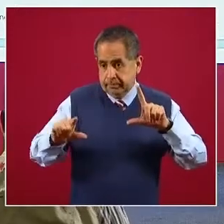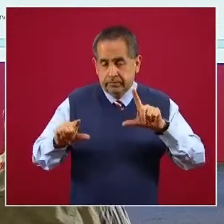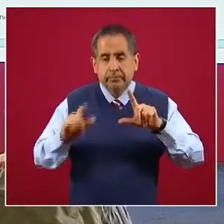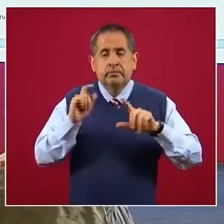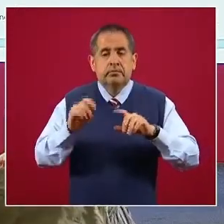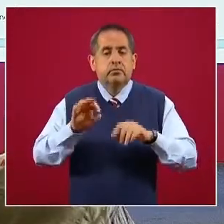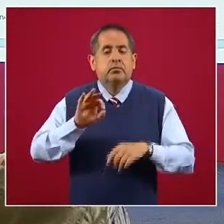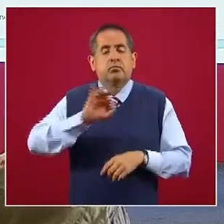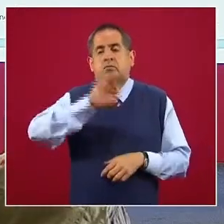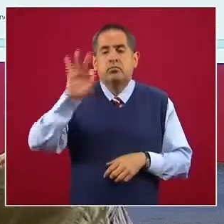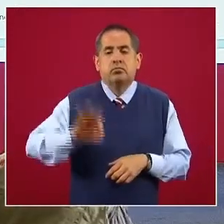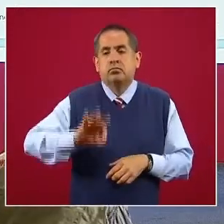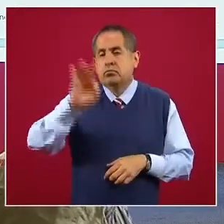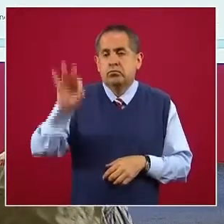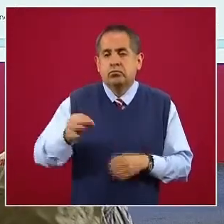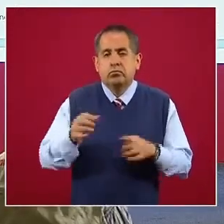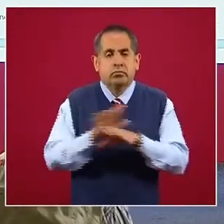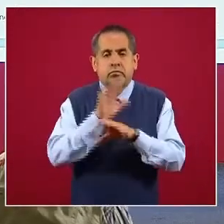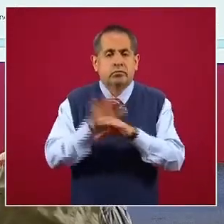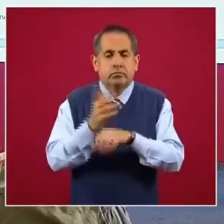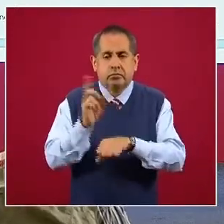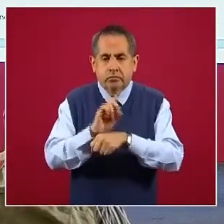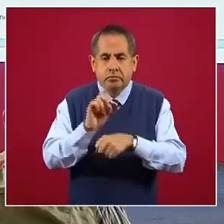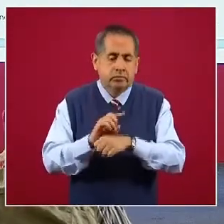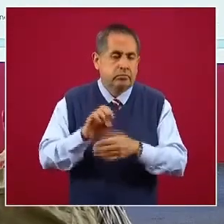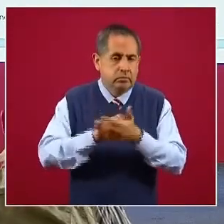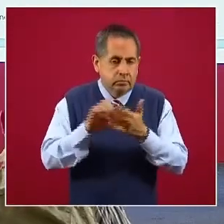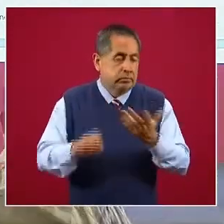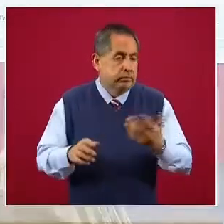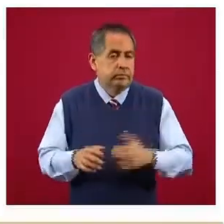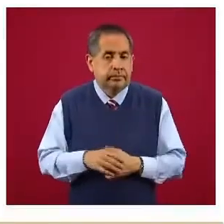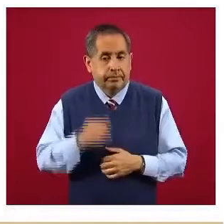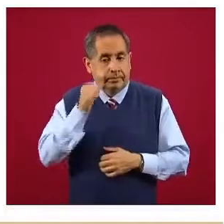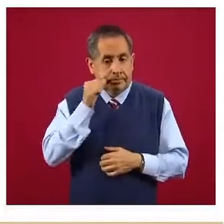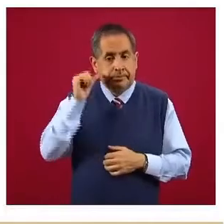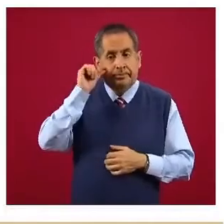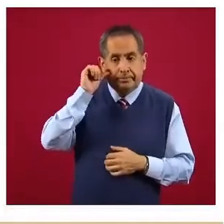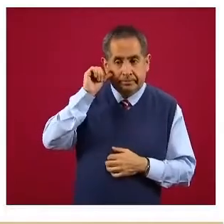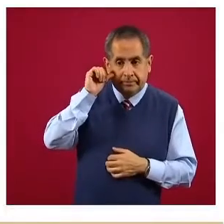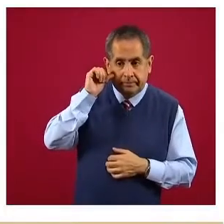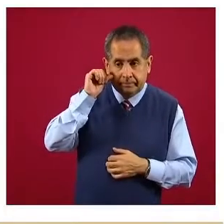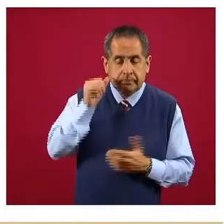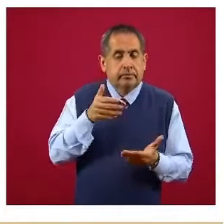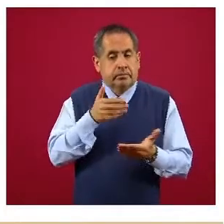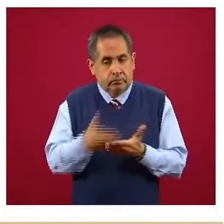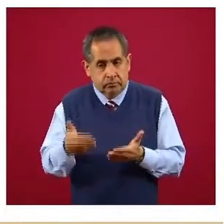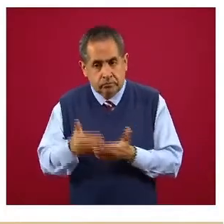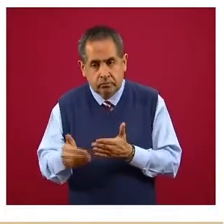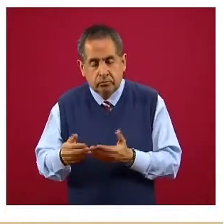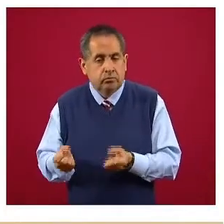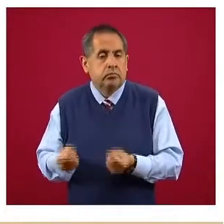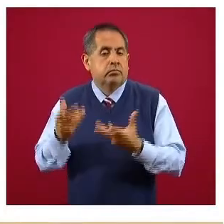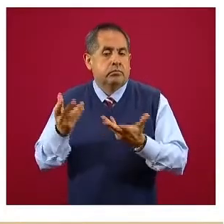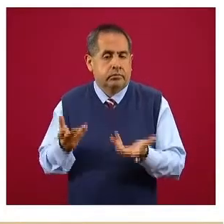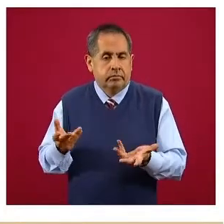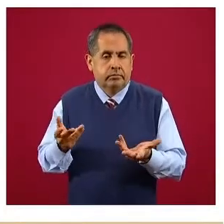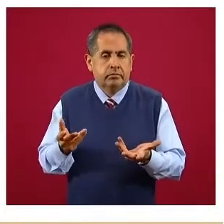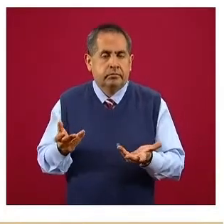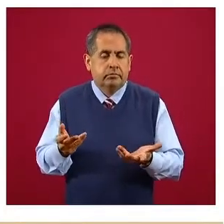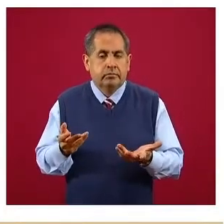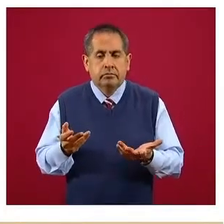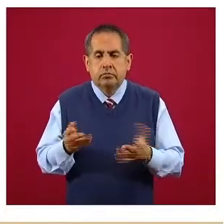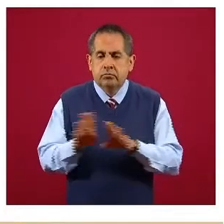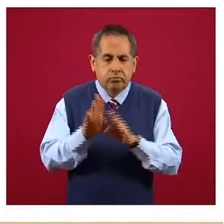cambio porcentual diario, es decir, los casos que tenía el día de ayer a los que tengo el día de hoy,